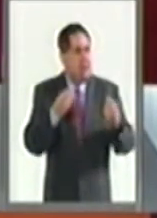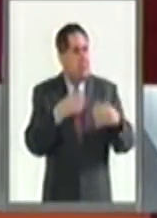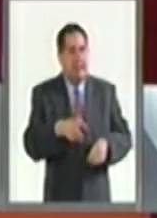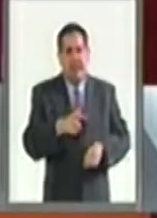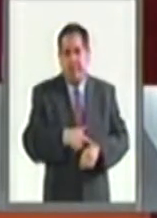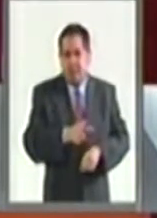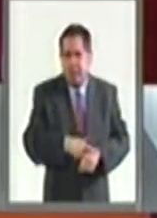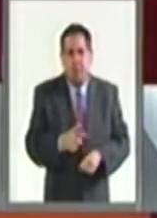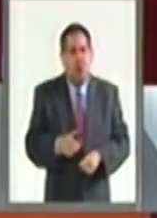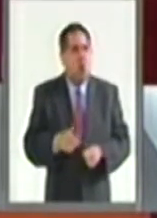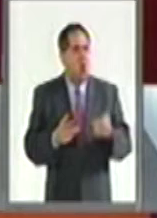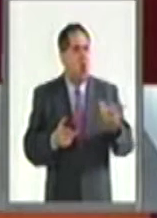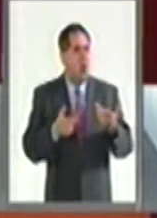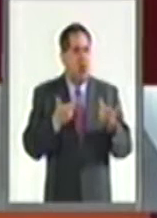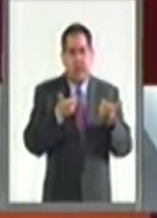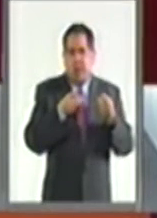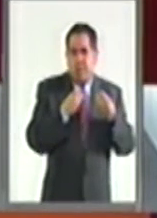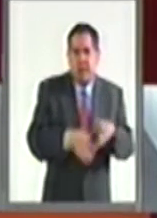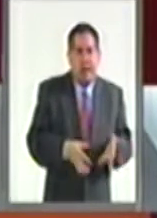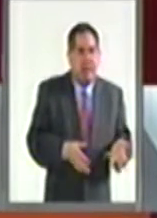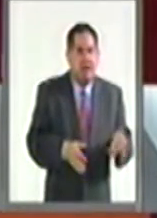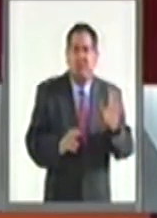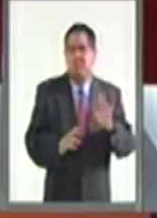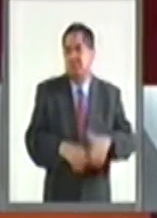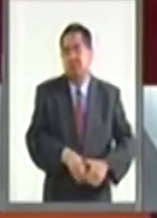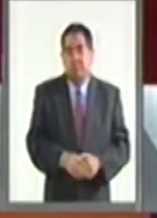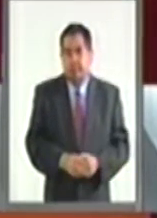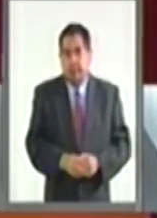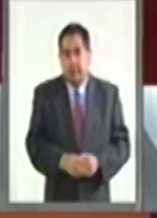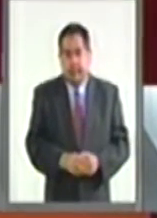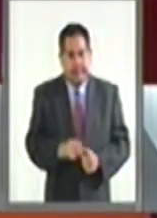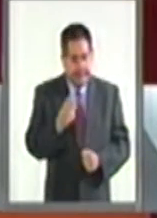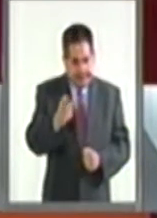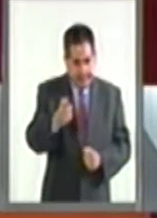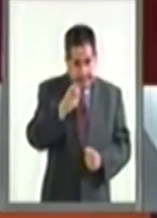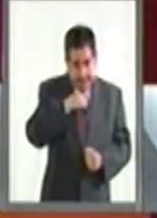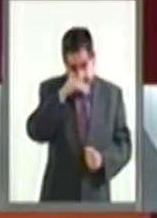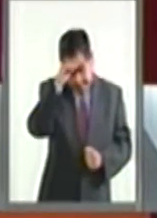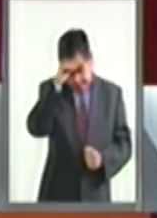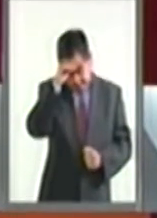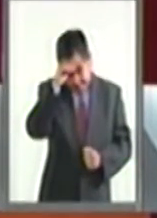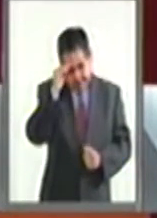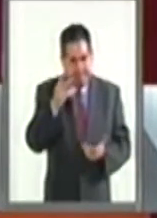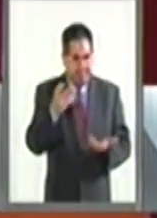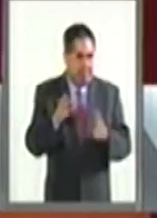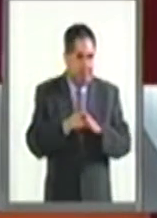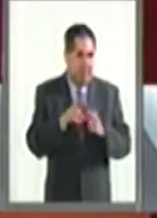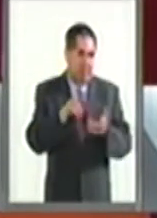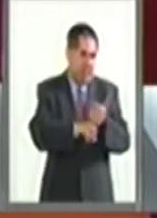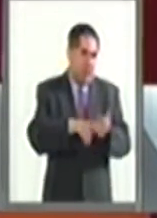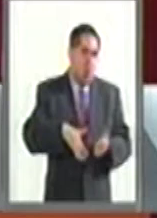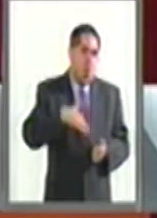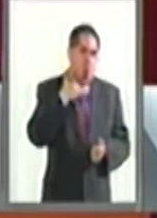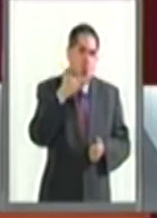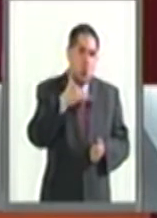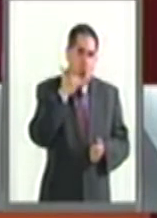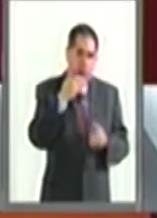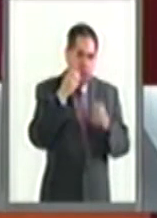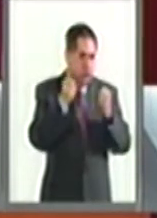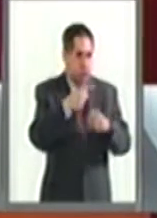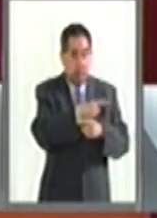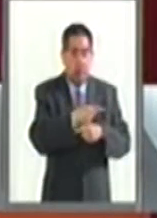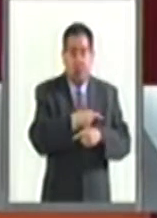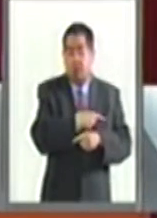de tiempo y de dinero. Lo anterior es el resultado de la corrupción y